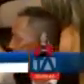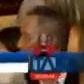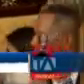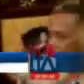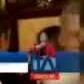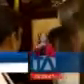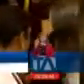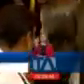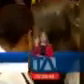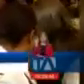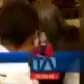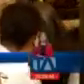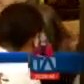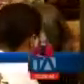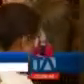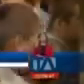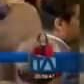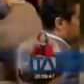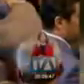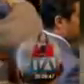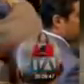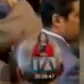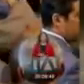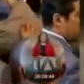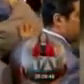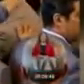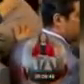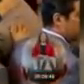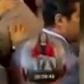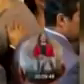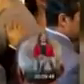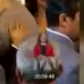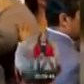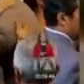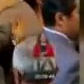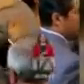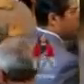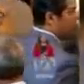vicealcalde o vicealcaldesa de la ciudad. Joana Ramos, 24 horas.